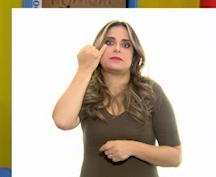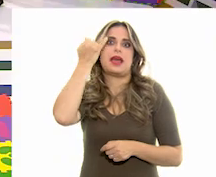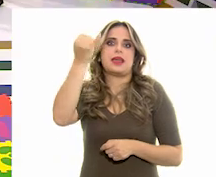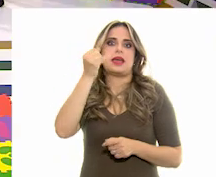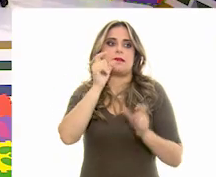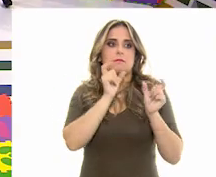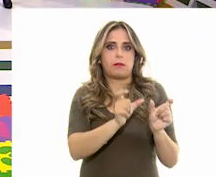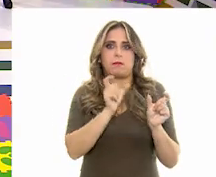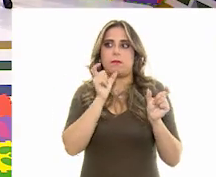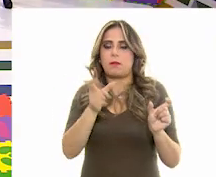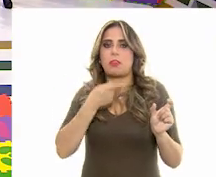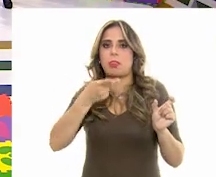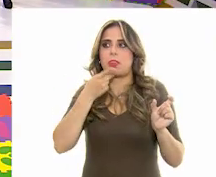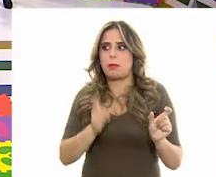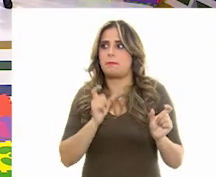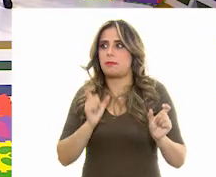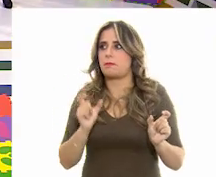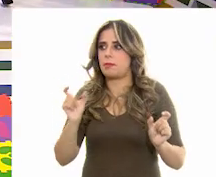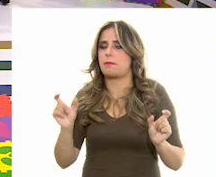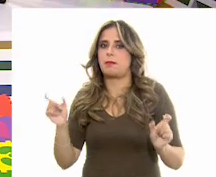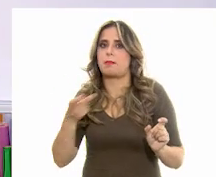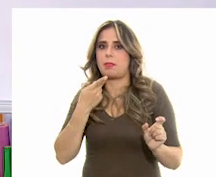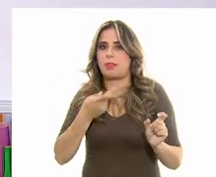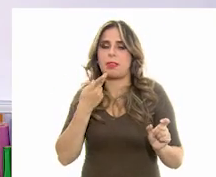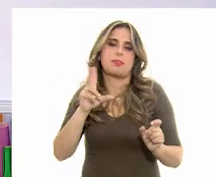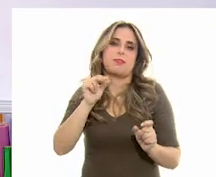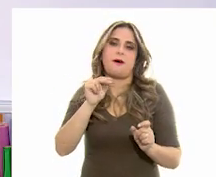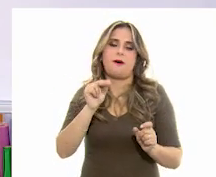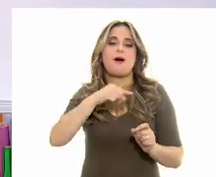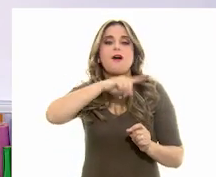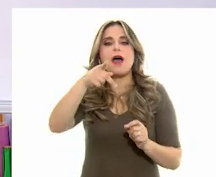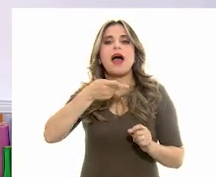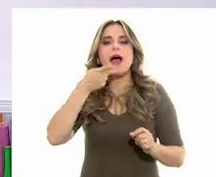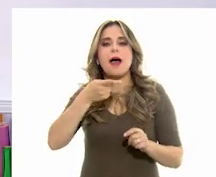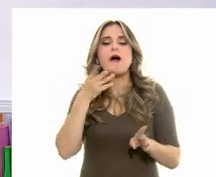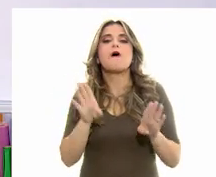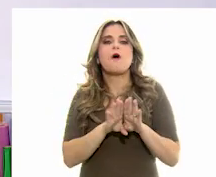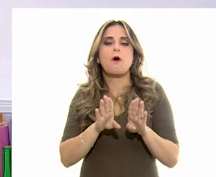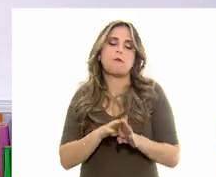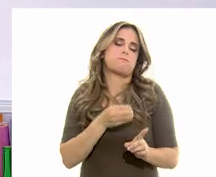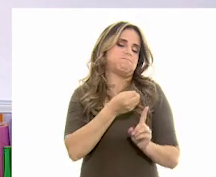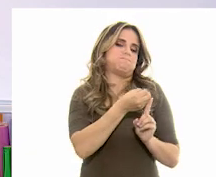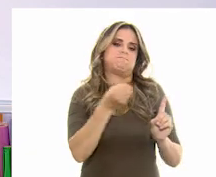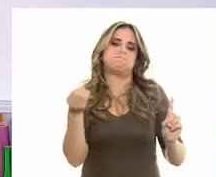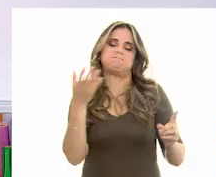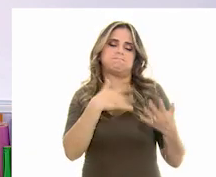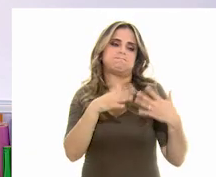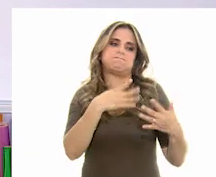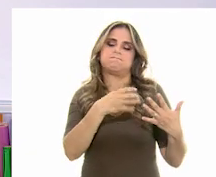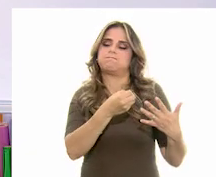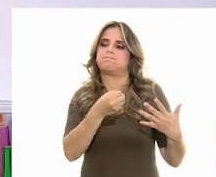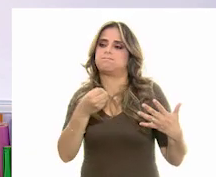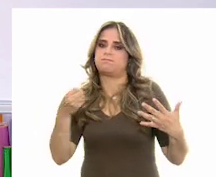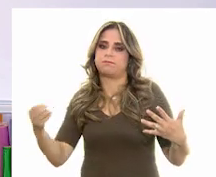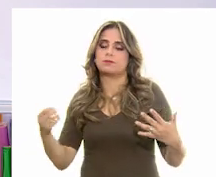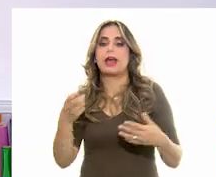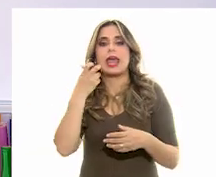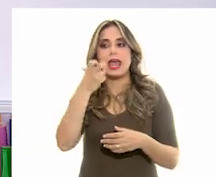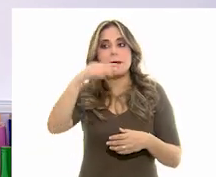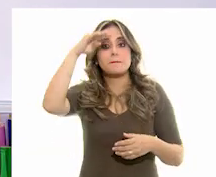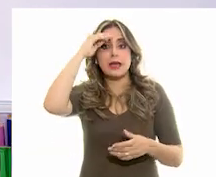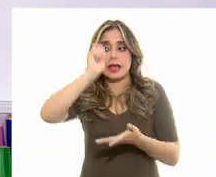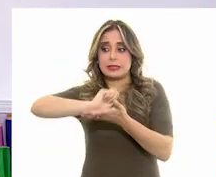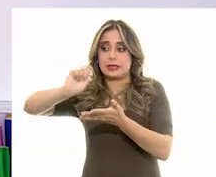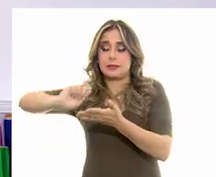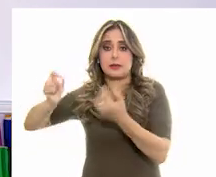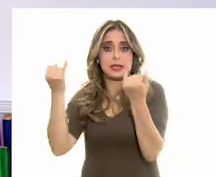Sí, entonces hablamos de corridito y entonces, así como escuchamos, empezamos a escribir. Y entonces a nuestros